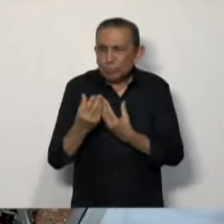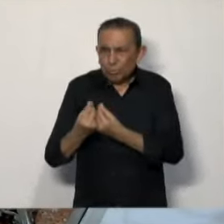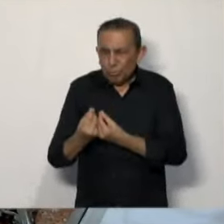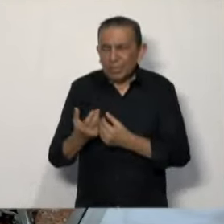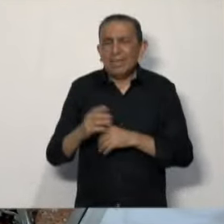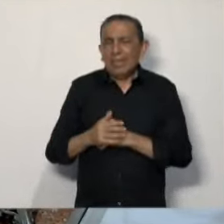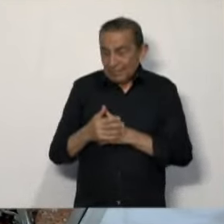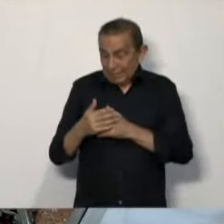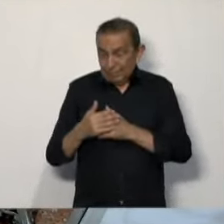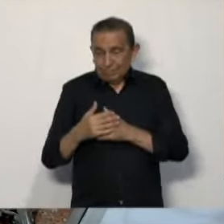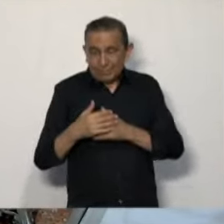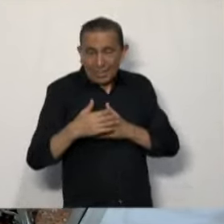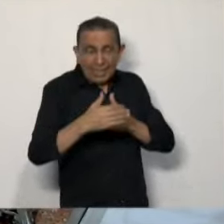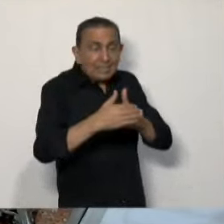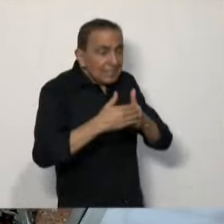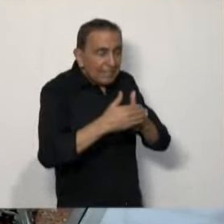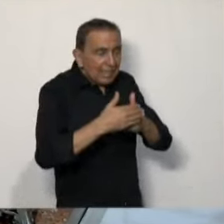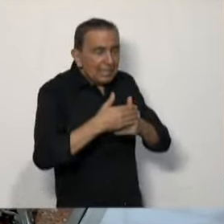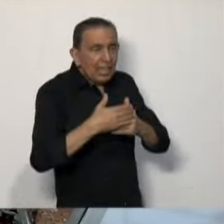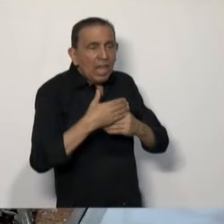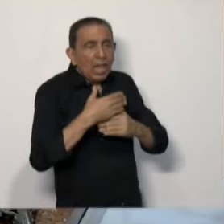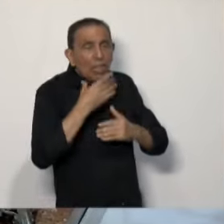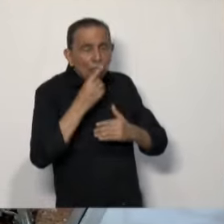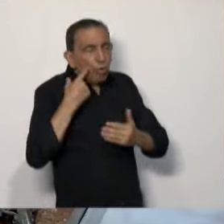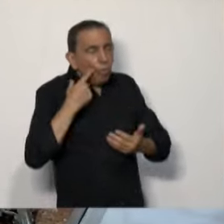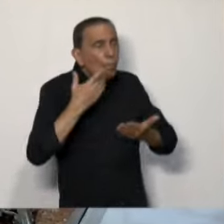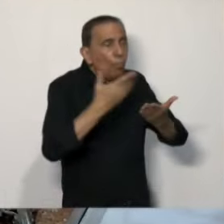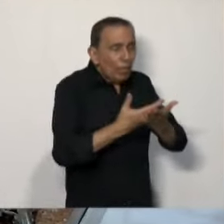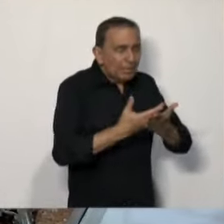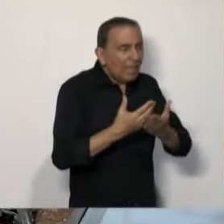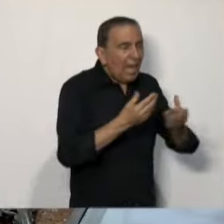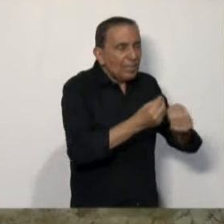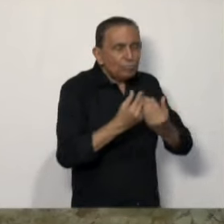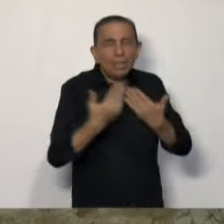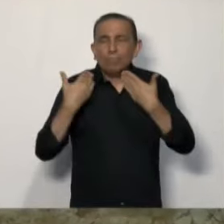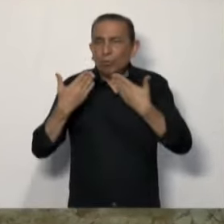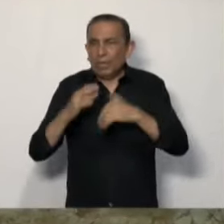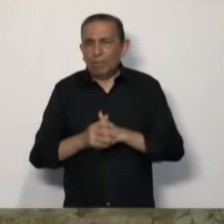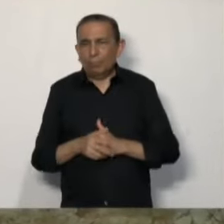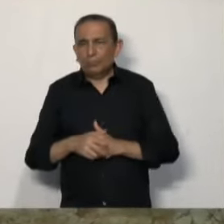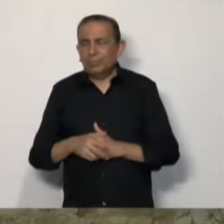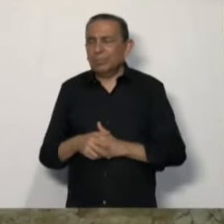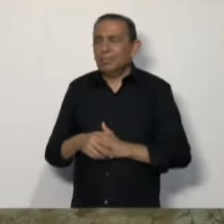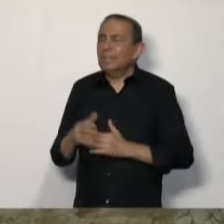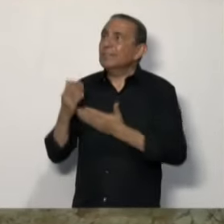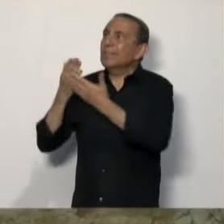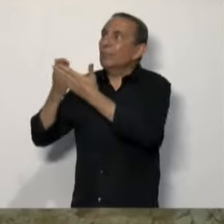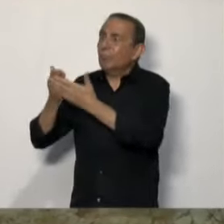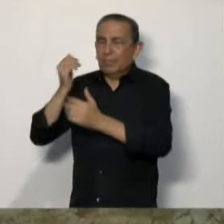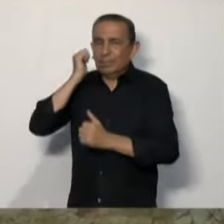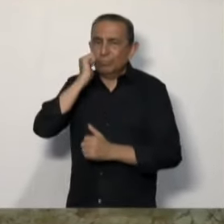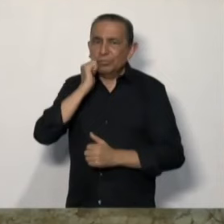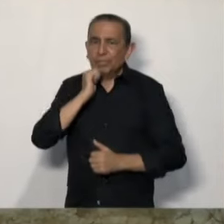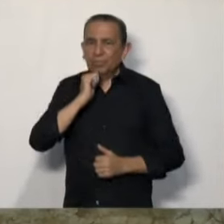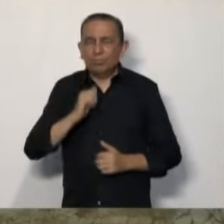cercanía sea una fuente de la serena alegría de Dios, oremos. Señor, escucha a tu pueblo.